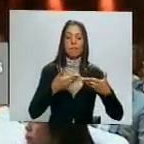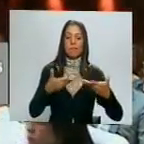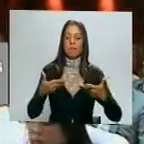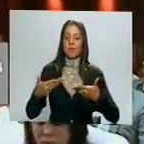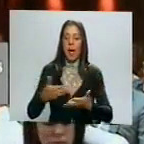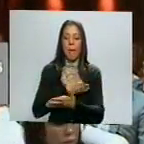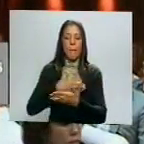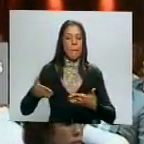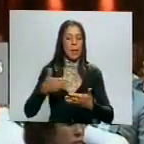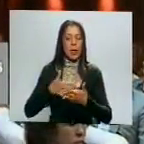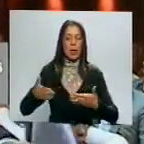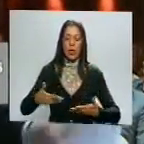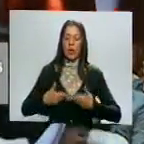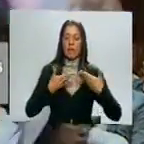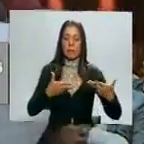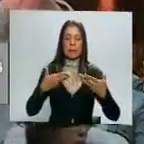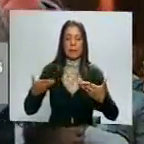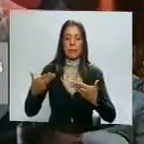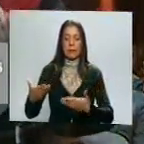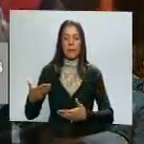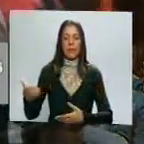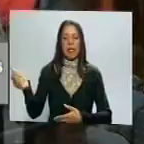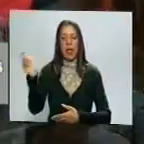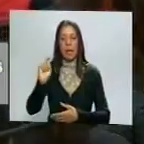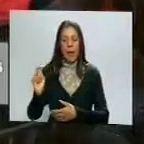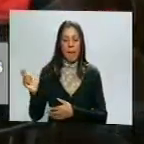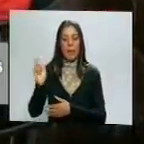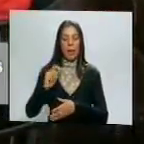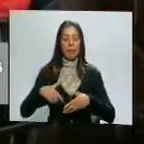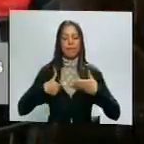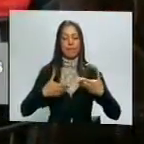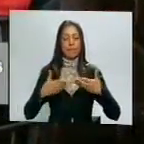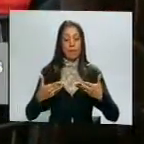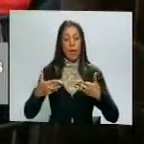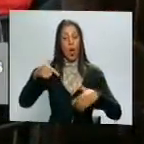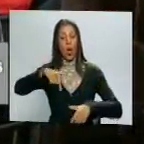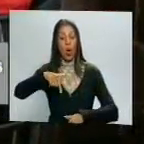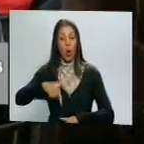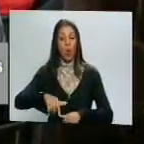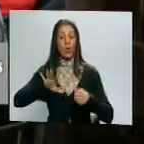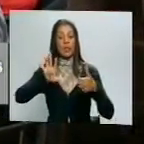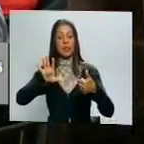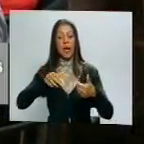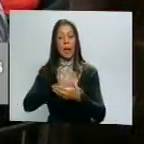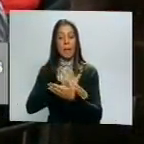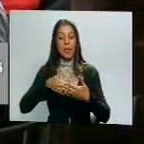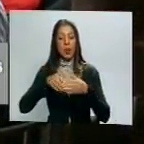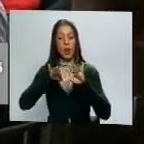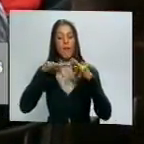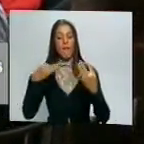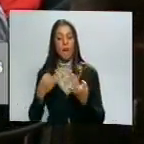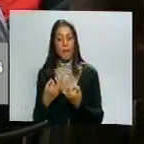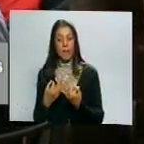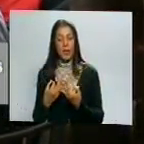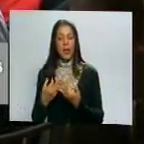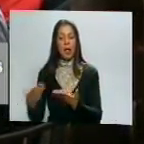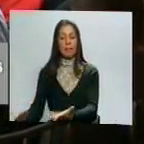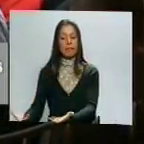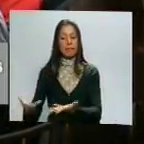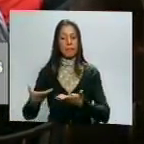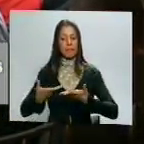todos estos años, pero además tener que decir hoy que hoy 6 millones de familias reciben